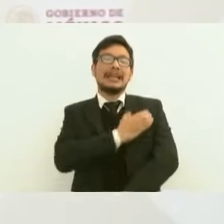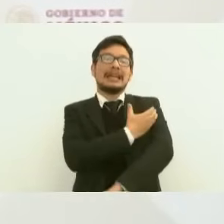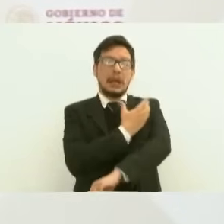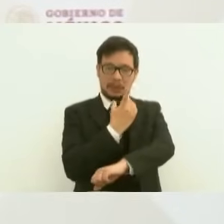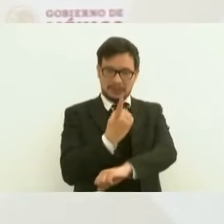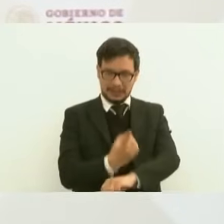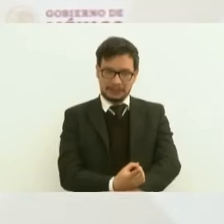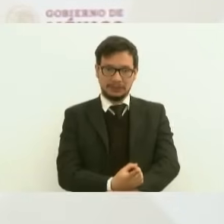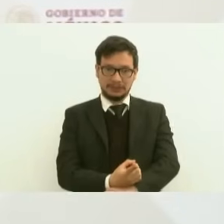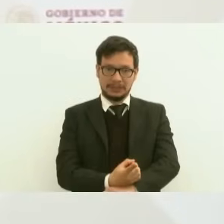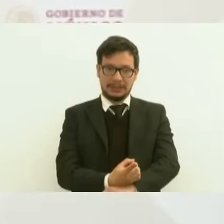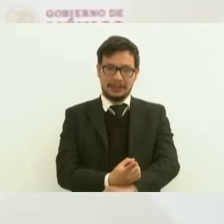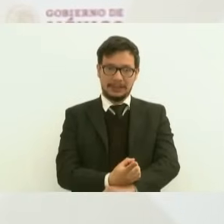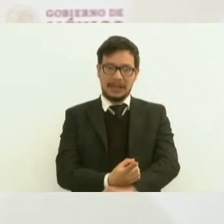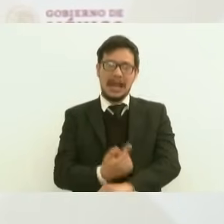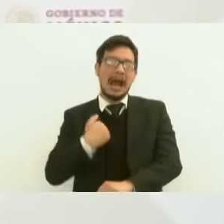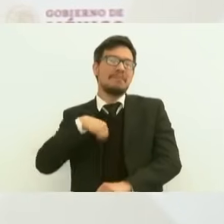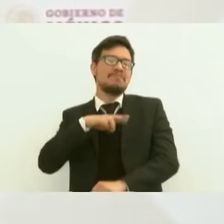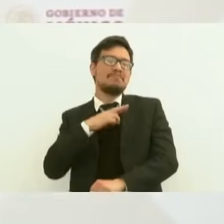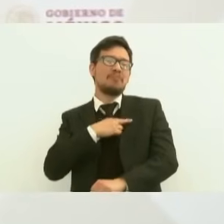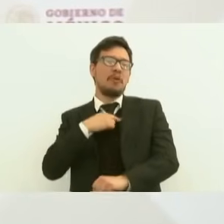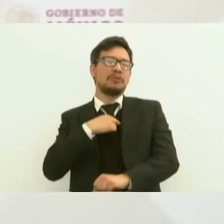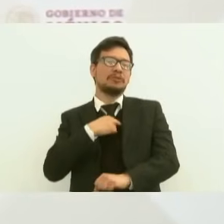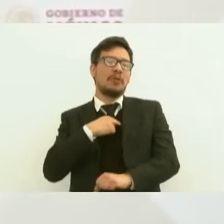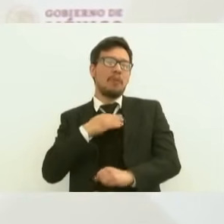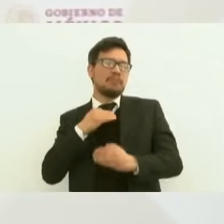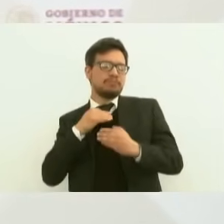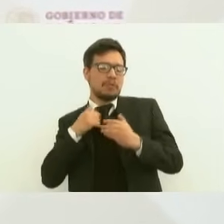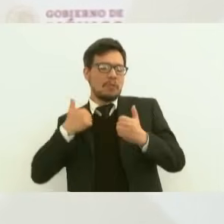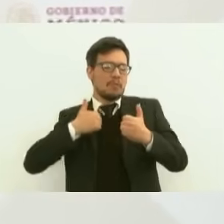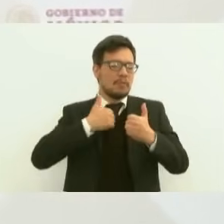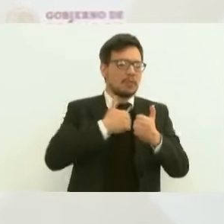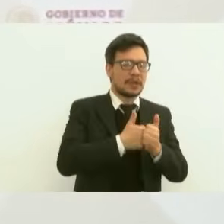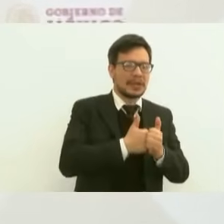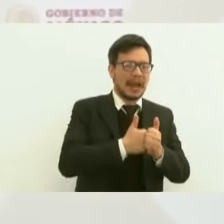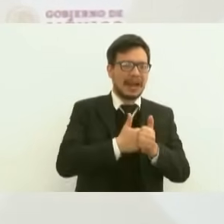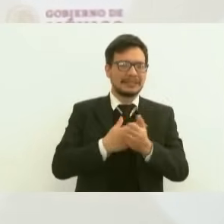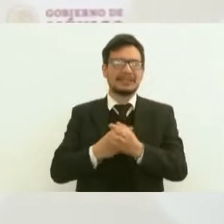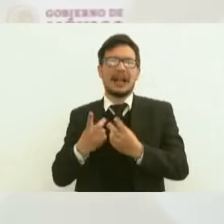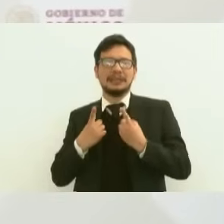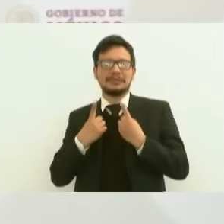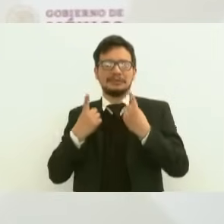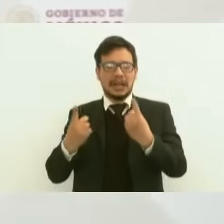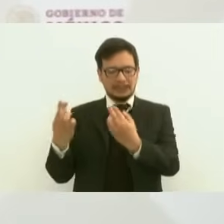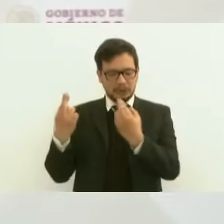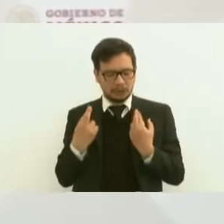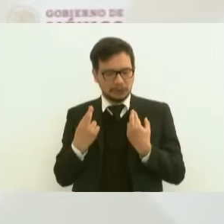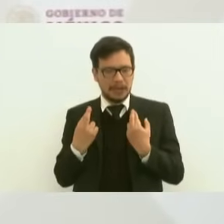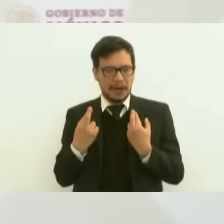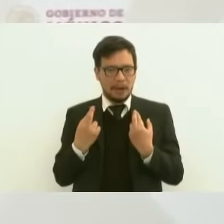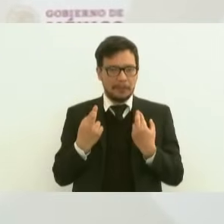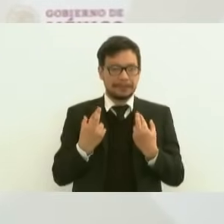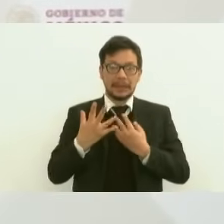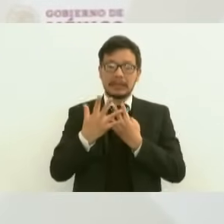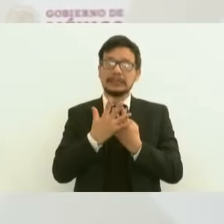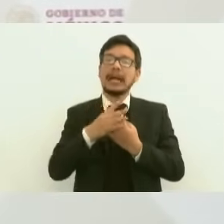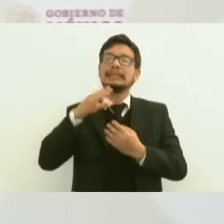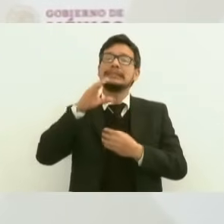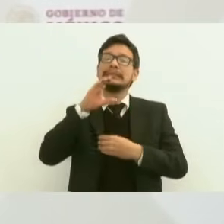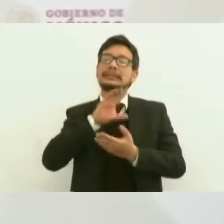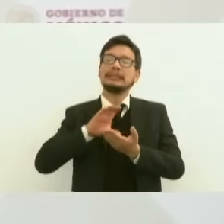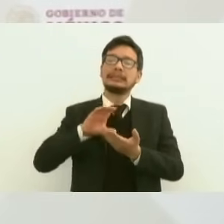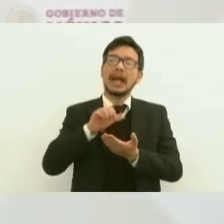esta coordinación nos lleva hoy a recibir el Centro Penitenciario de